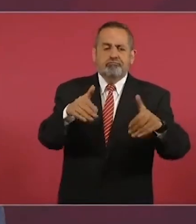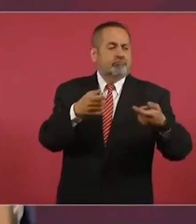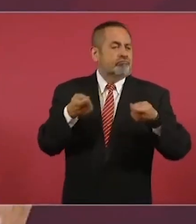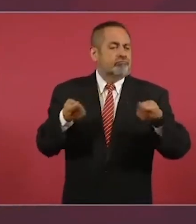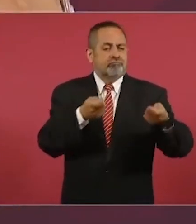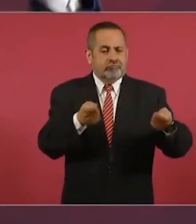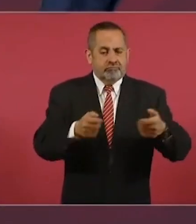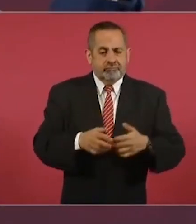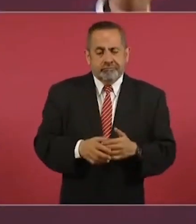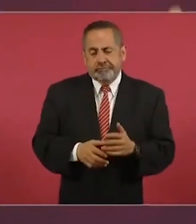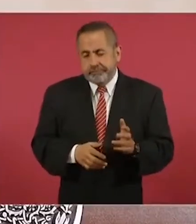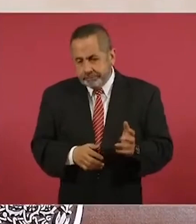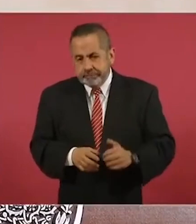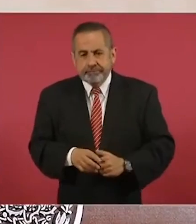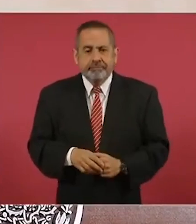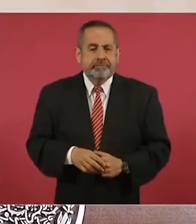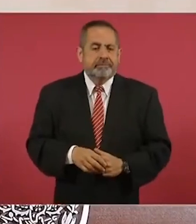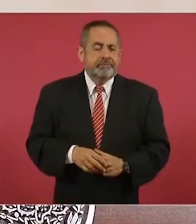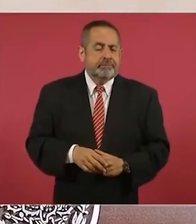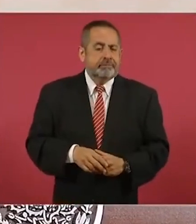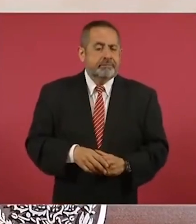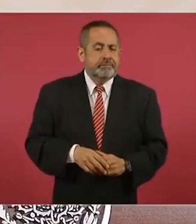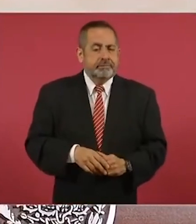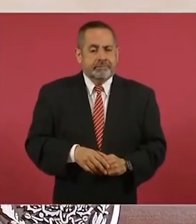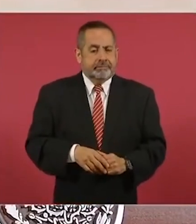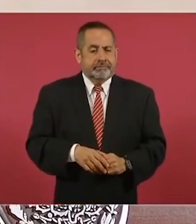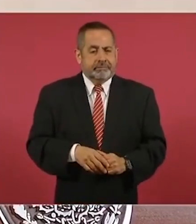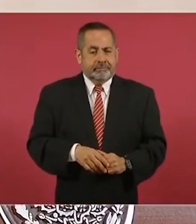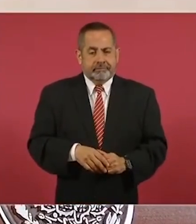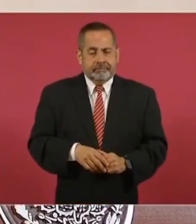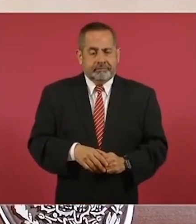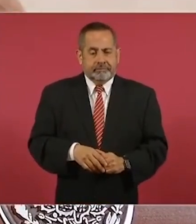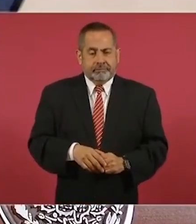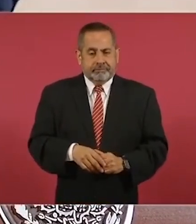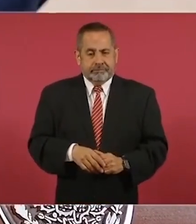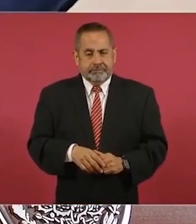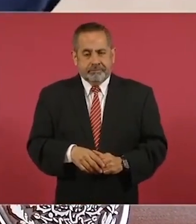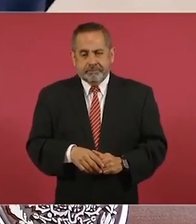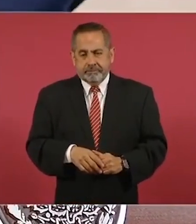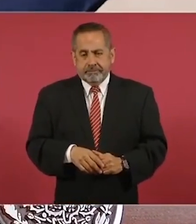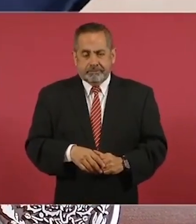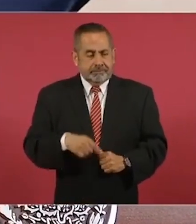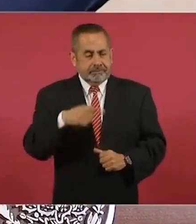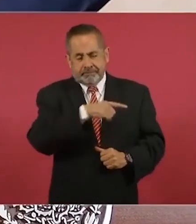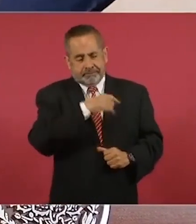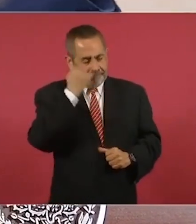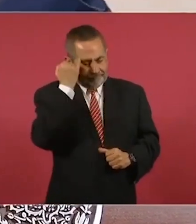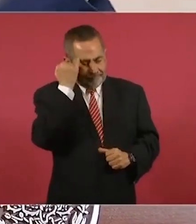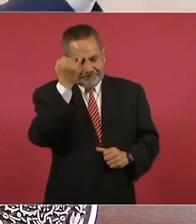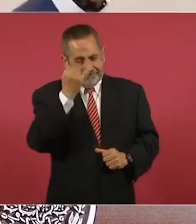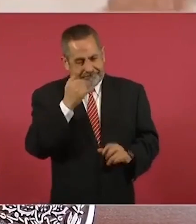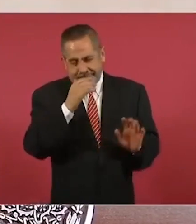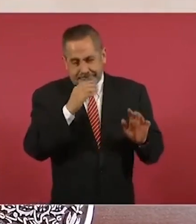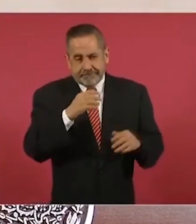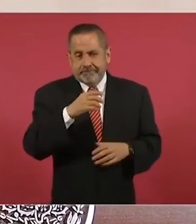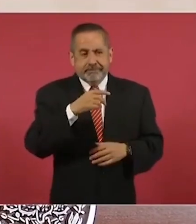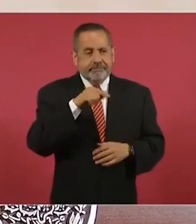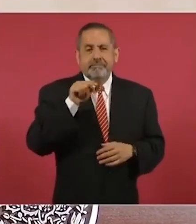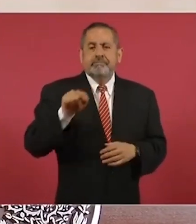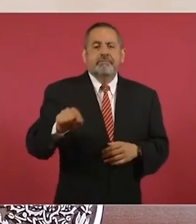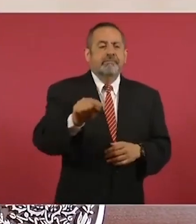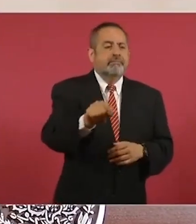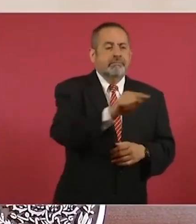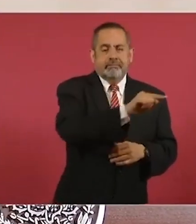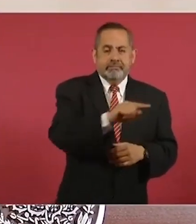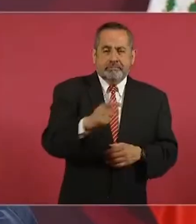ocupará la vacante de Arturo Saldívar, quien renunció al cargo a un año de concluir su periodo constitucional. Hasta el cierre de la edición, la mesa directiva